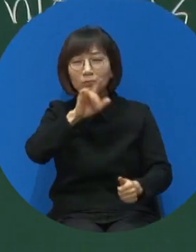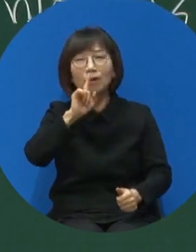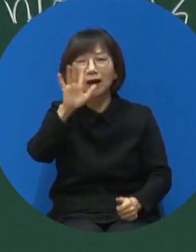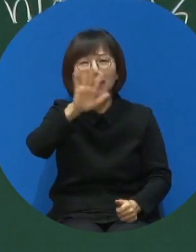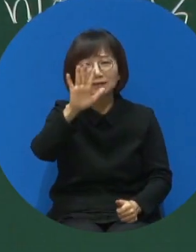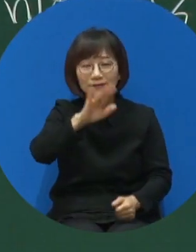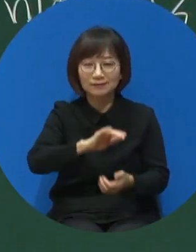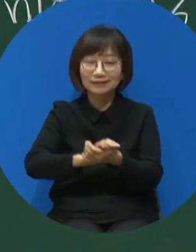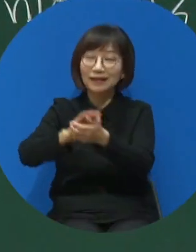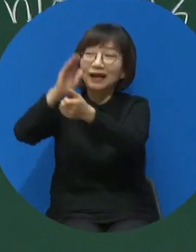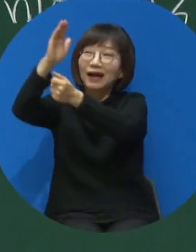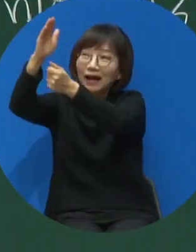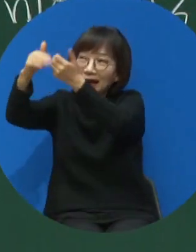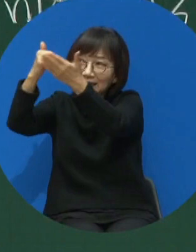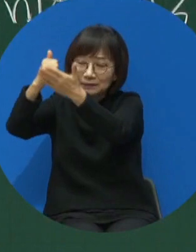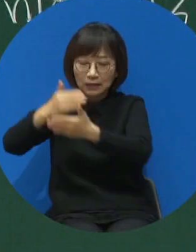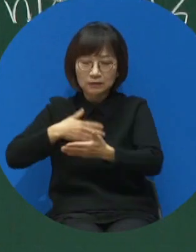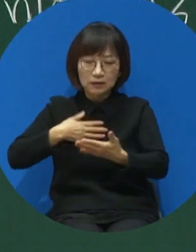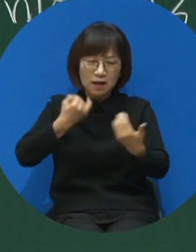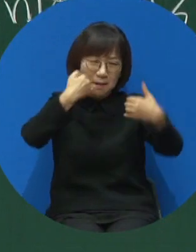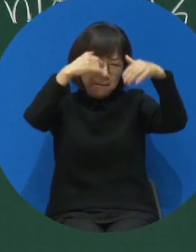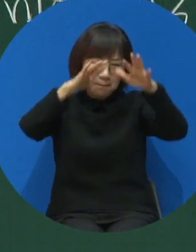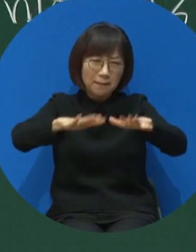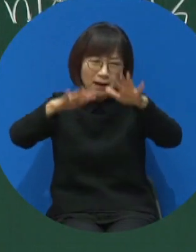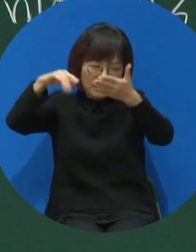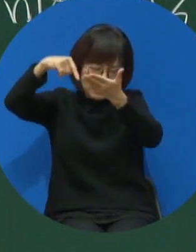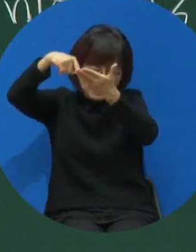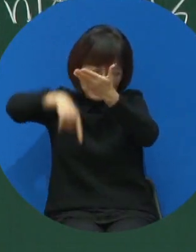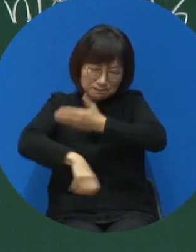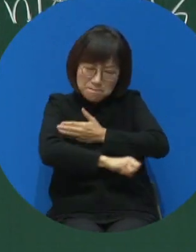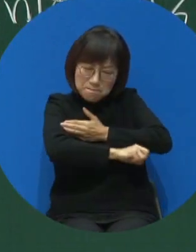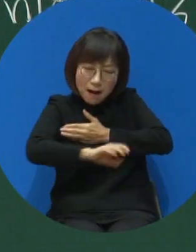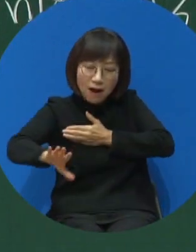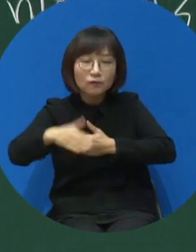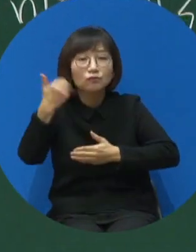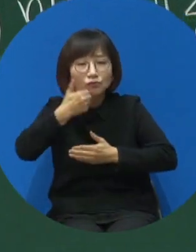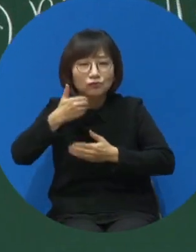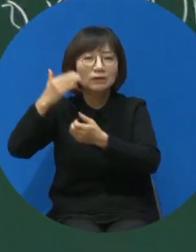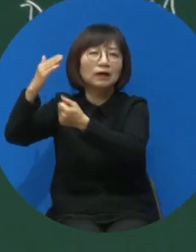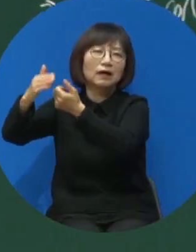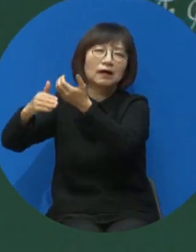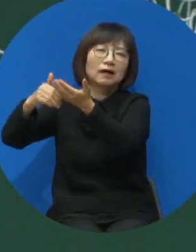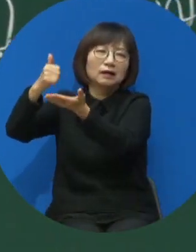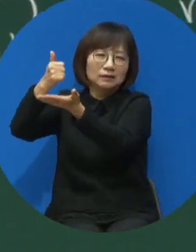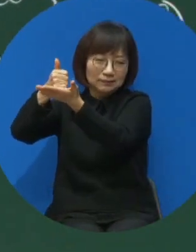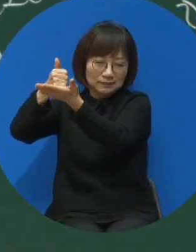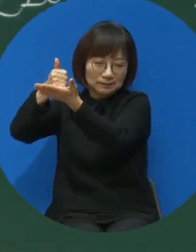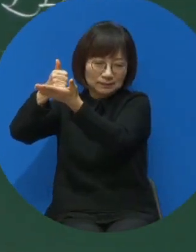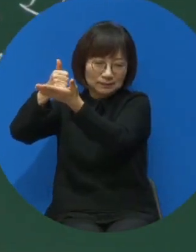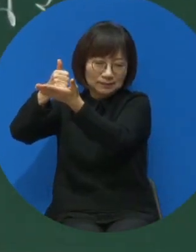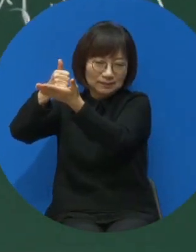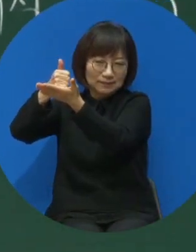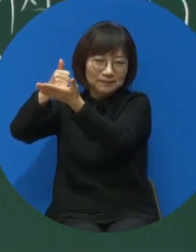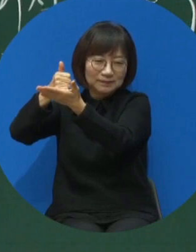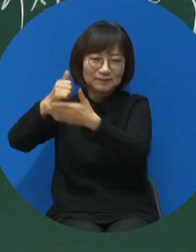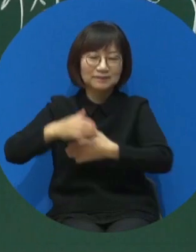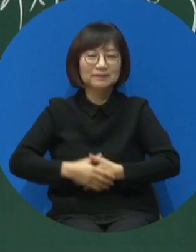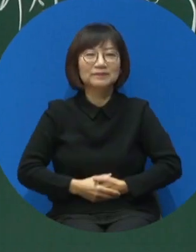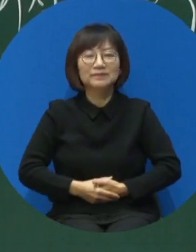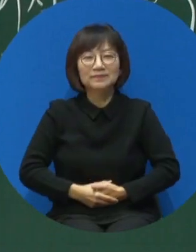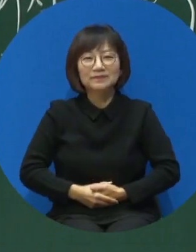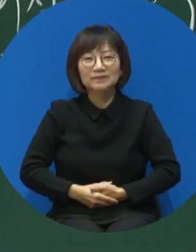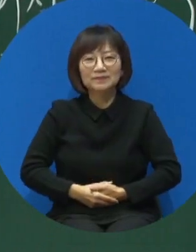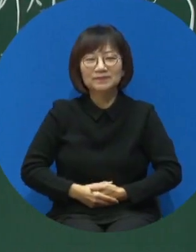y la gente se desespera y se desanima dijo dios me ha arrojado este mar profundo y grande